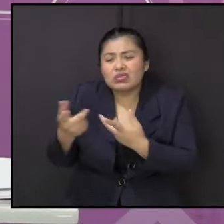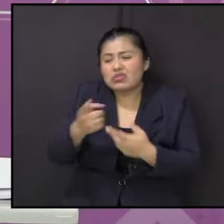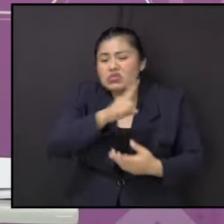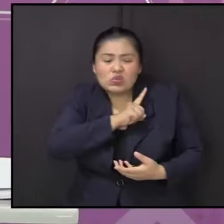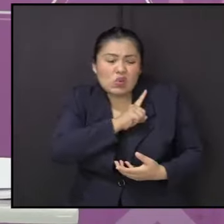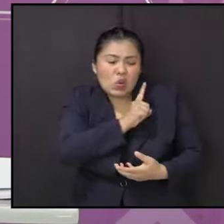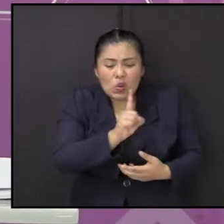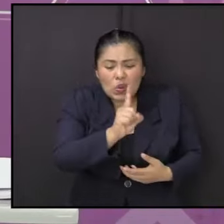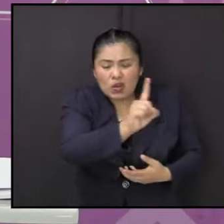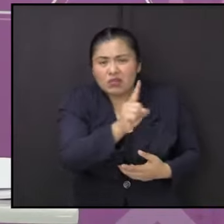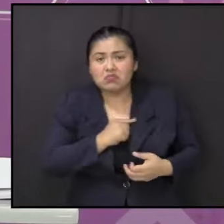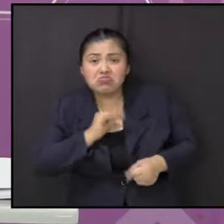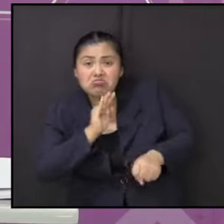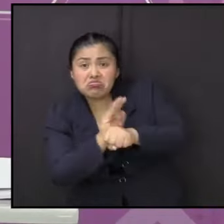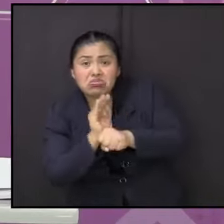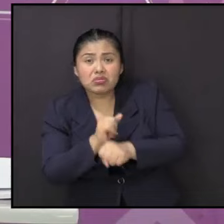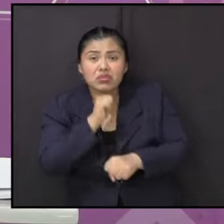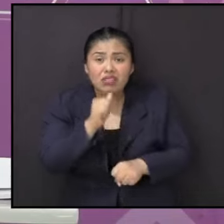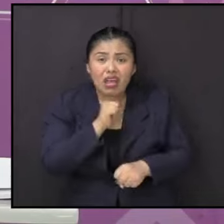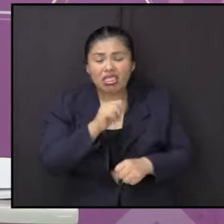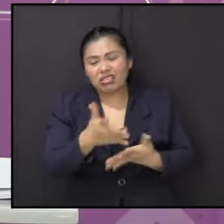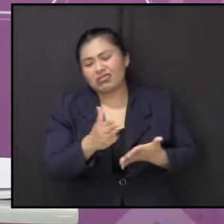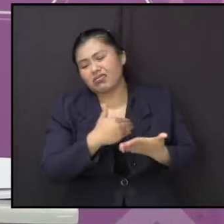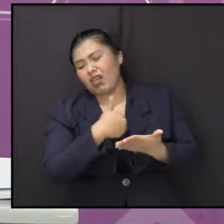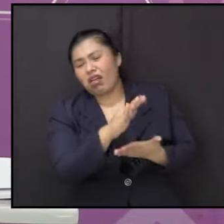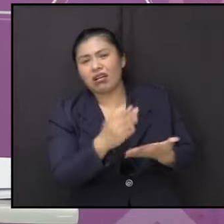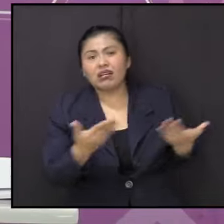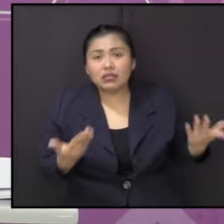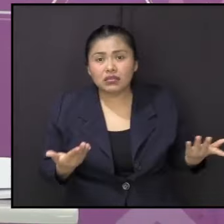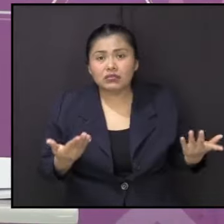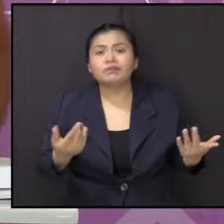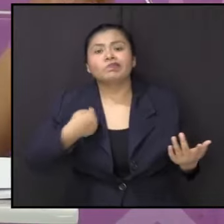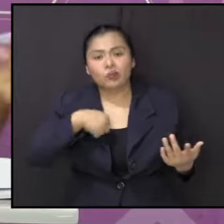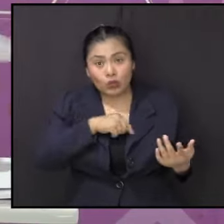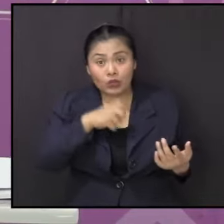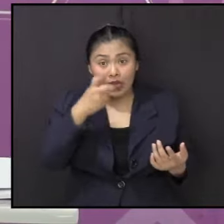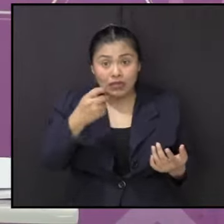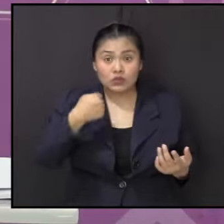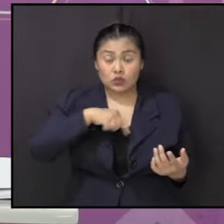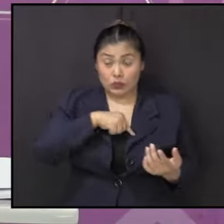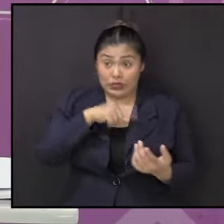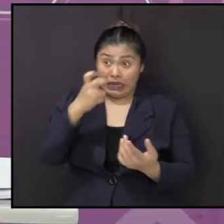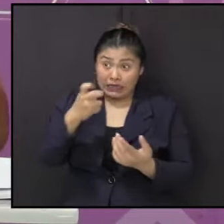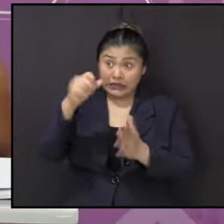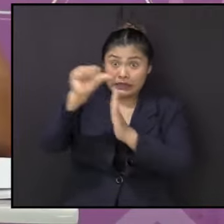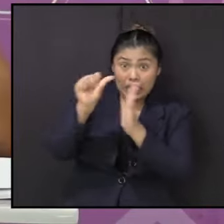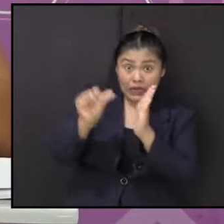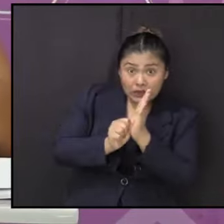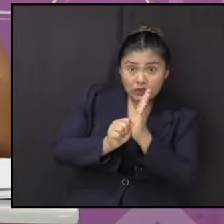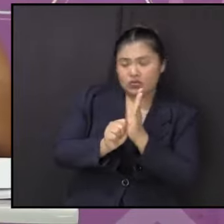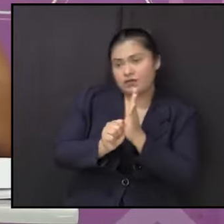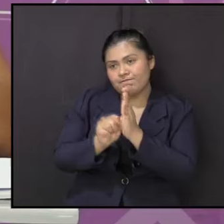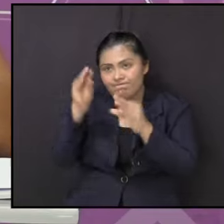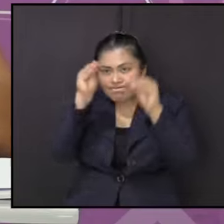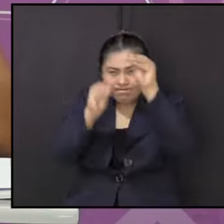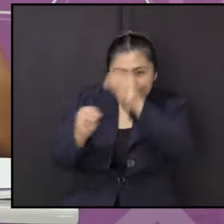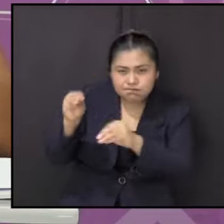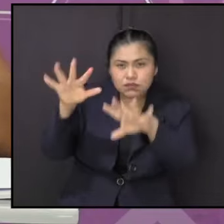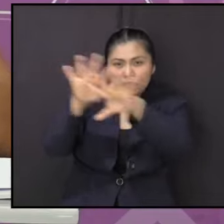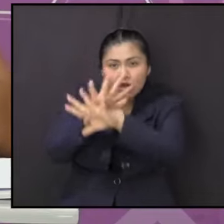terminan desprotegidos en otros lugares? Entonces, por ende, se tiene que justamente ampliar esta cobertura de derechos a través, reitero, de